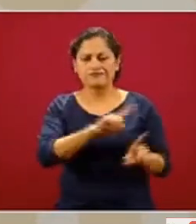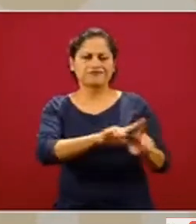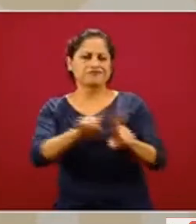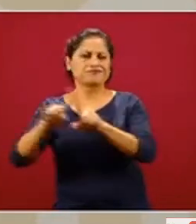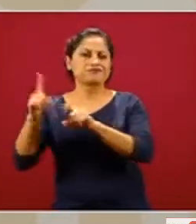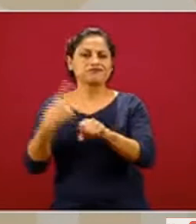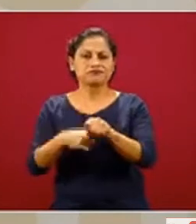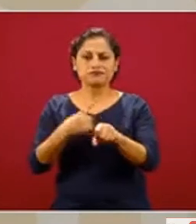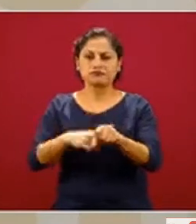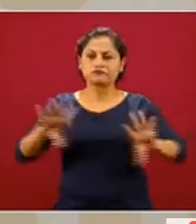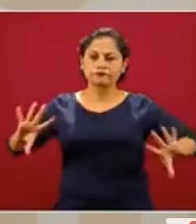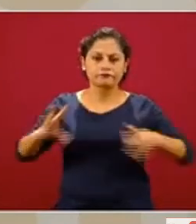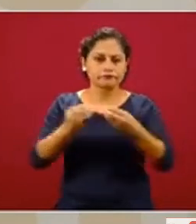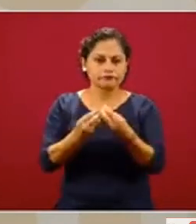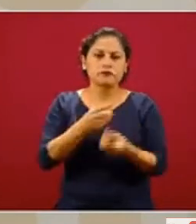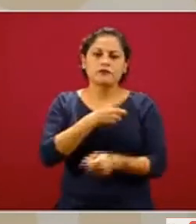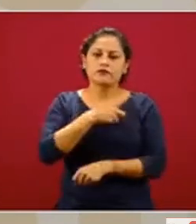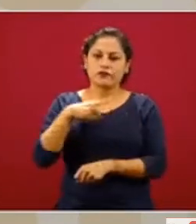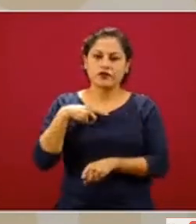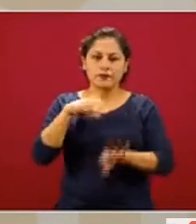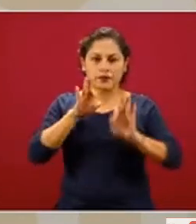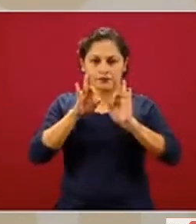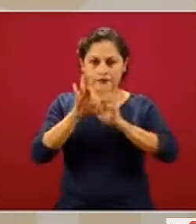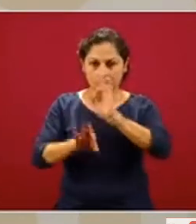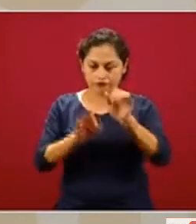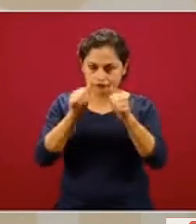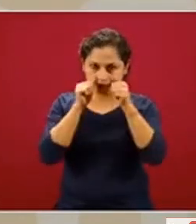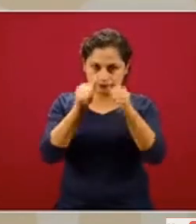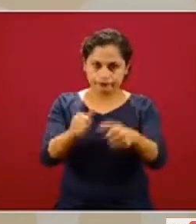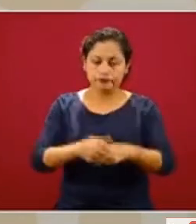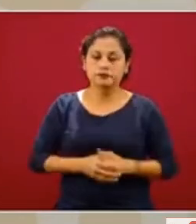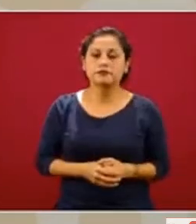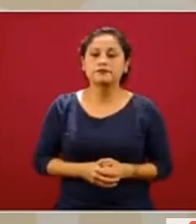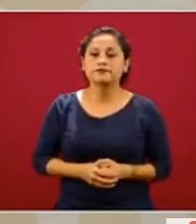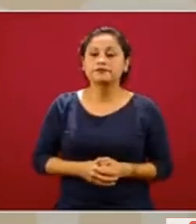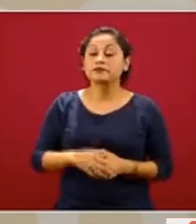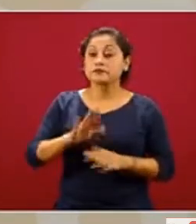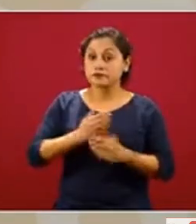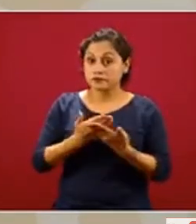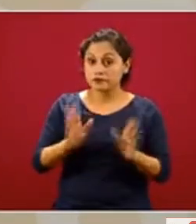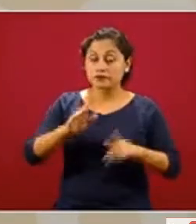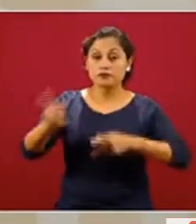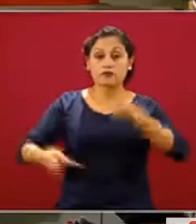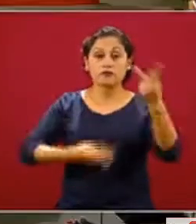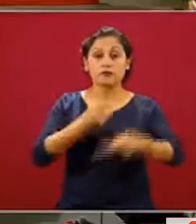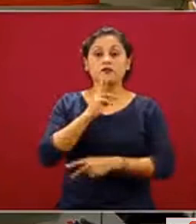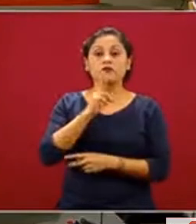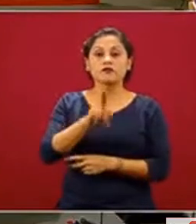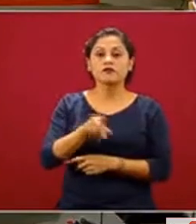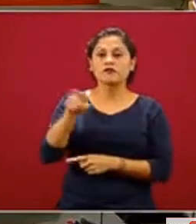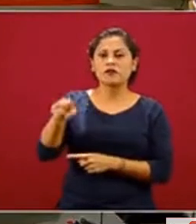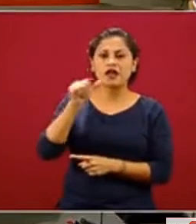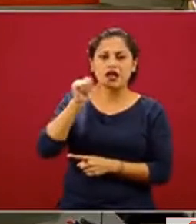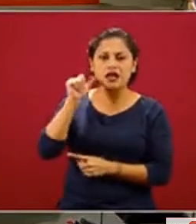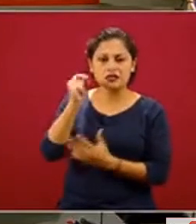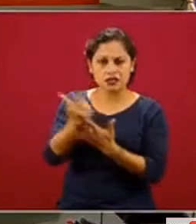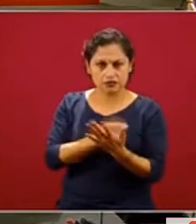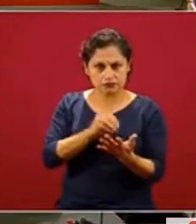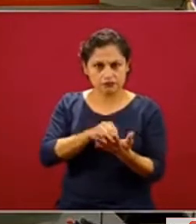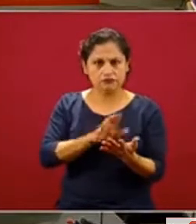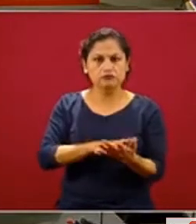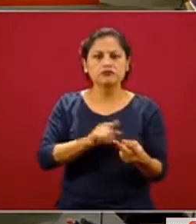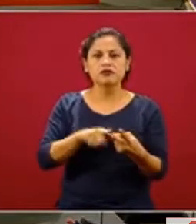todo simultáneamente. Vamos a abrir a preguntas y respuestas. Empecemos con usted, que quedó pendiente ayer, usted,